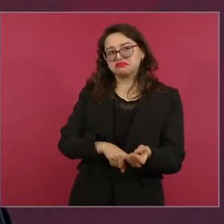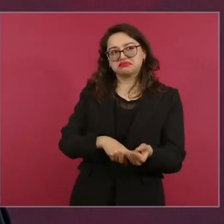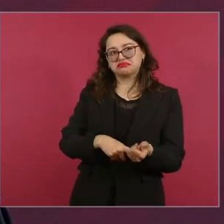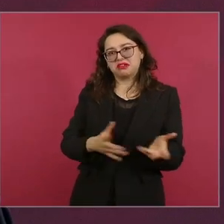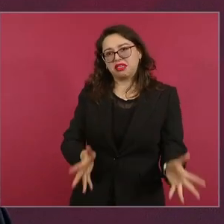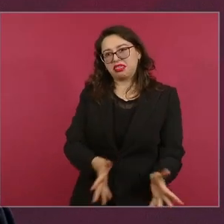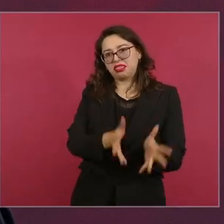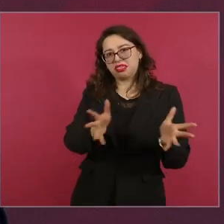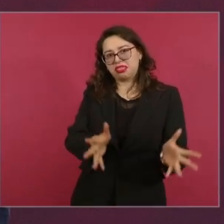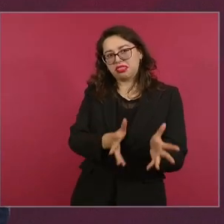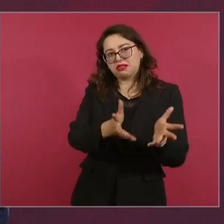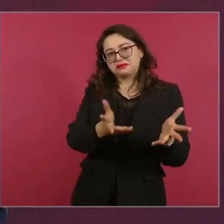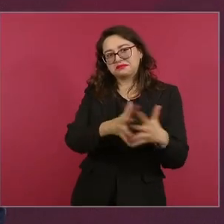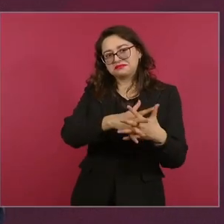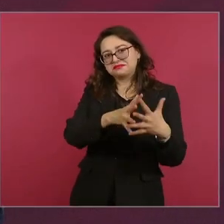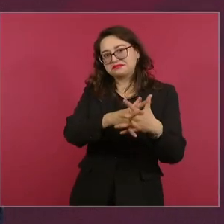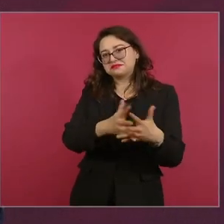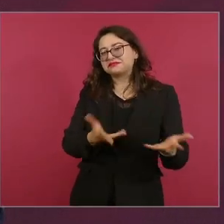no pelearnos,